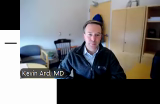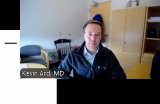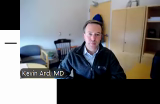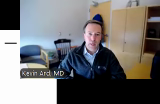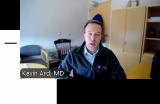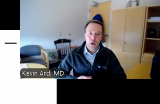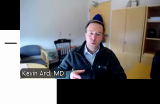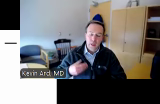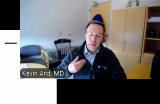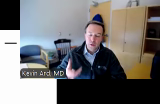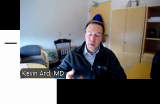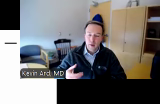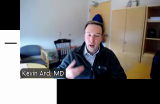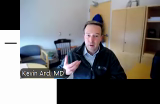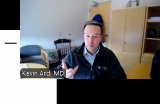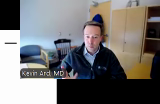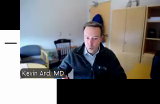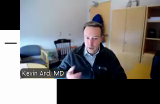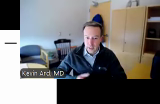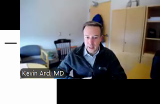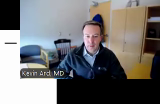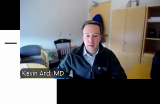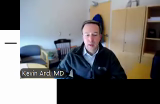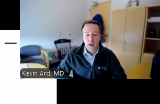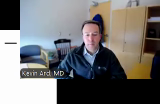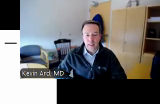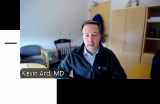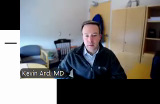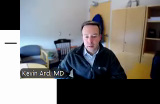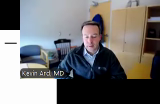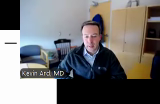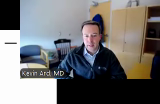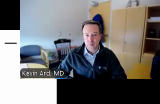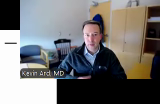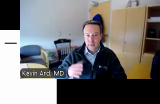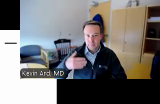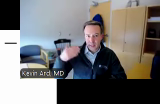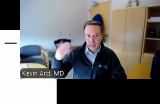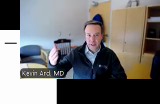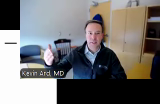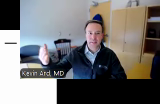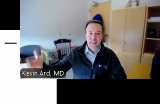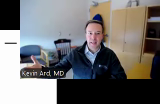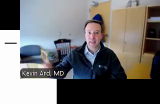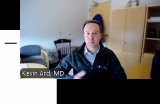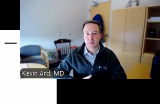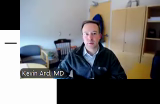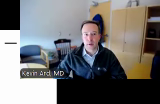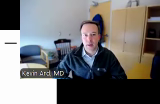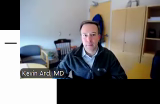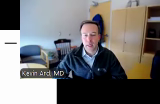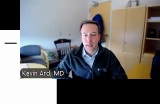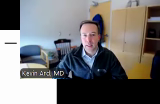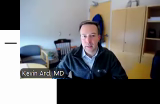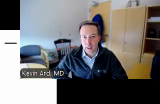limitados para las mujeres. Cuando esta medicina ha sido aprobada por la FDA, las personas que eran más